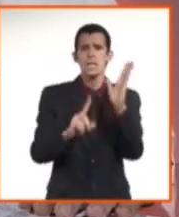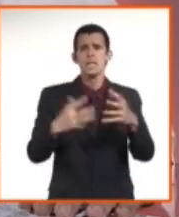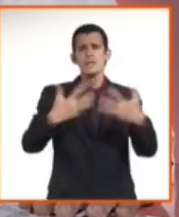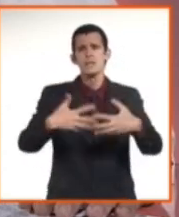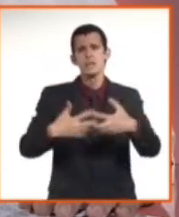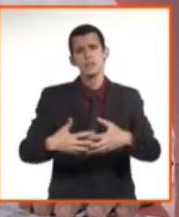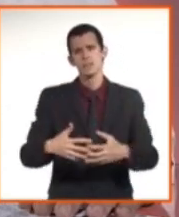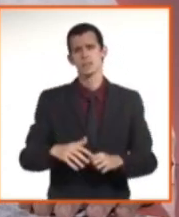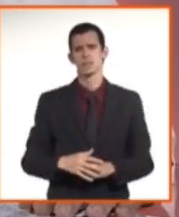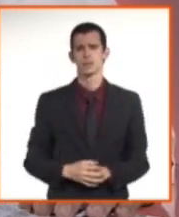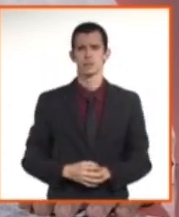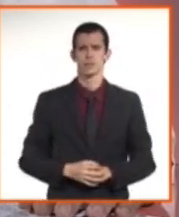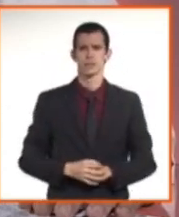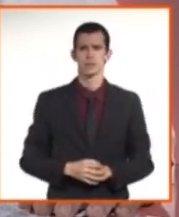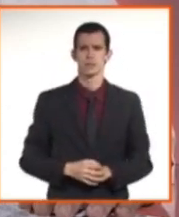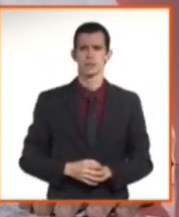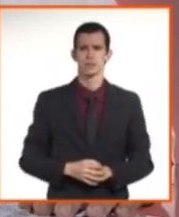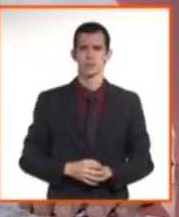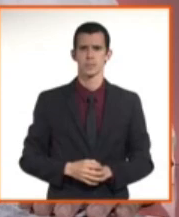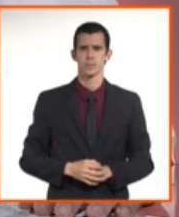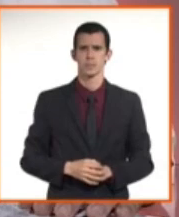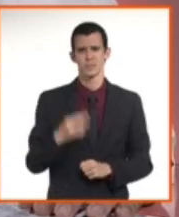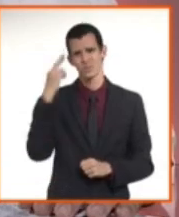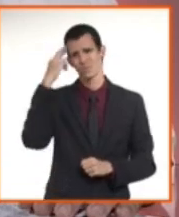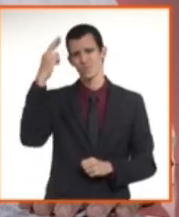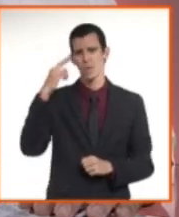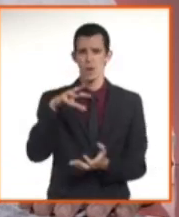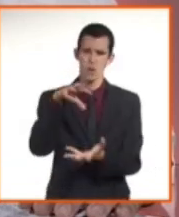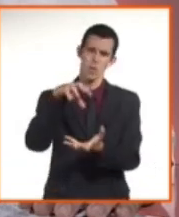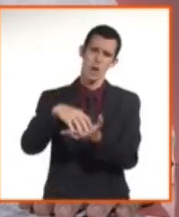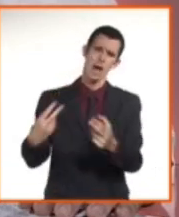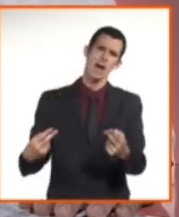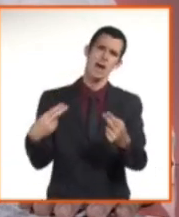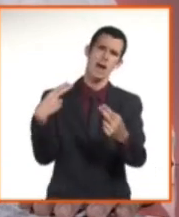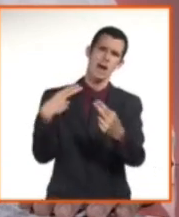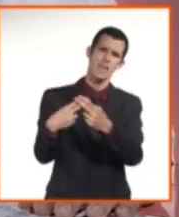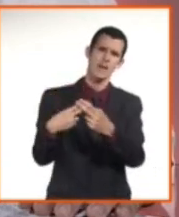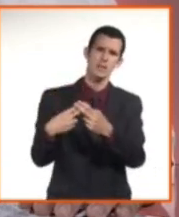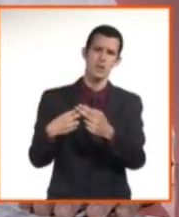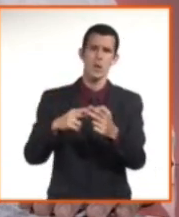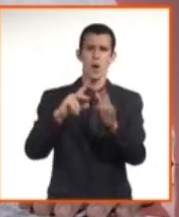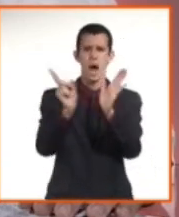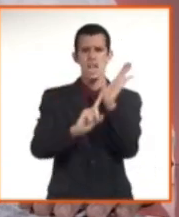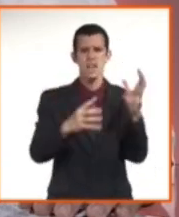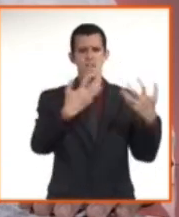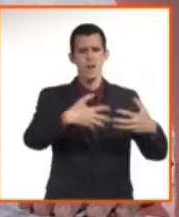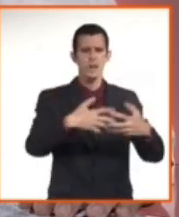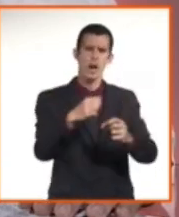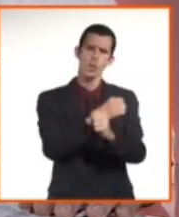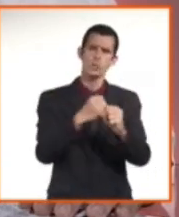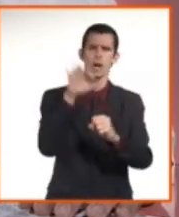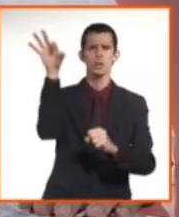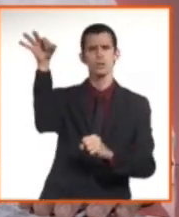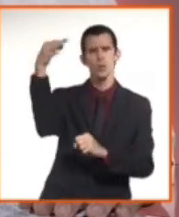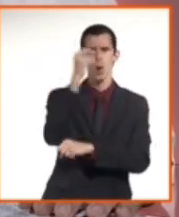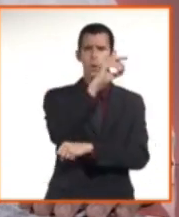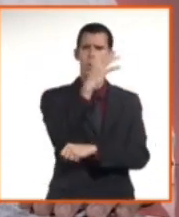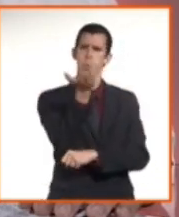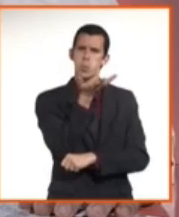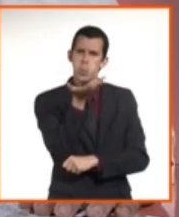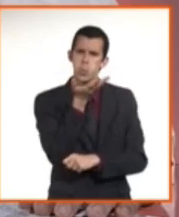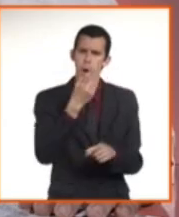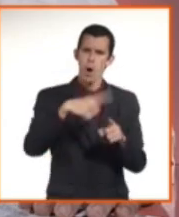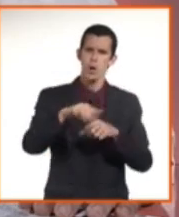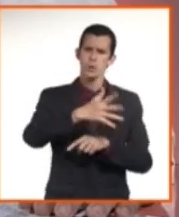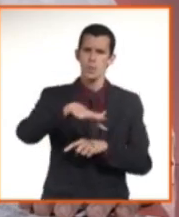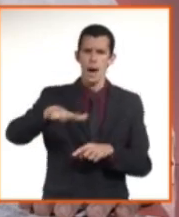fue un momento importante también, donde se concertaron y se vieron las potencialidades que tenemos en este sector